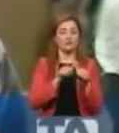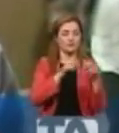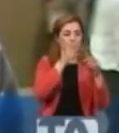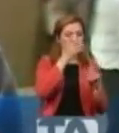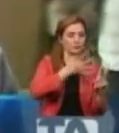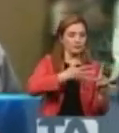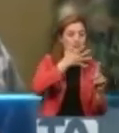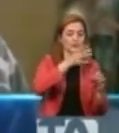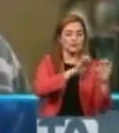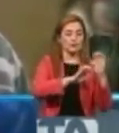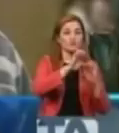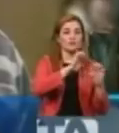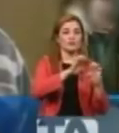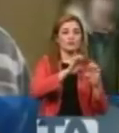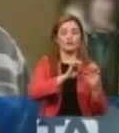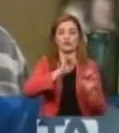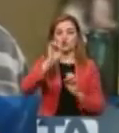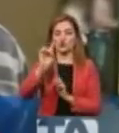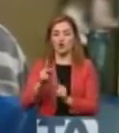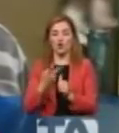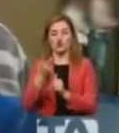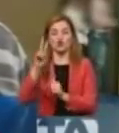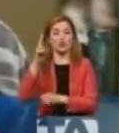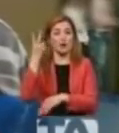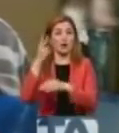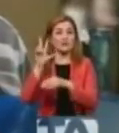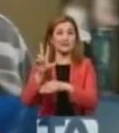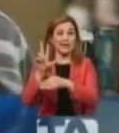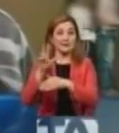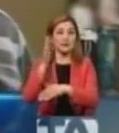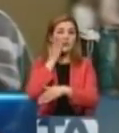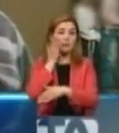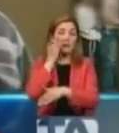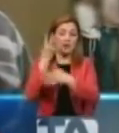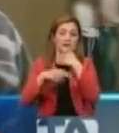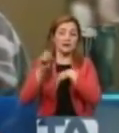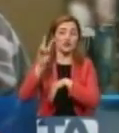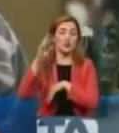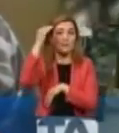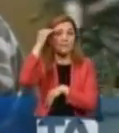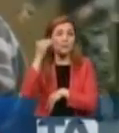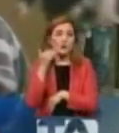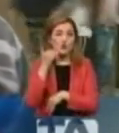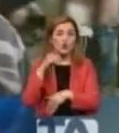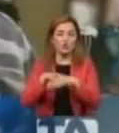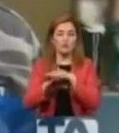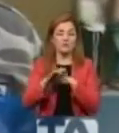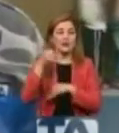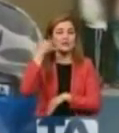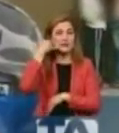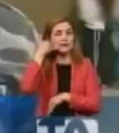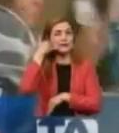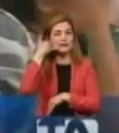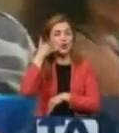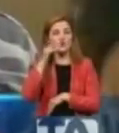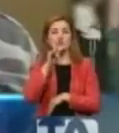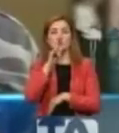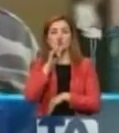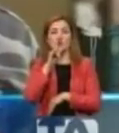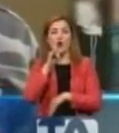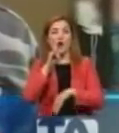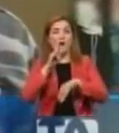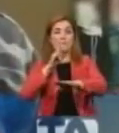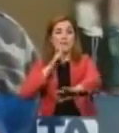penitenciaría, una ciudadana se encontraba encolumnada con sus 2 hijas menores de edad, las cuales pretendían pasar el filtro 2. Al tratar